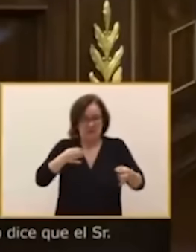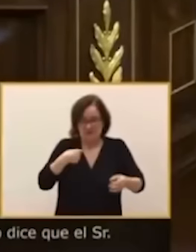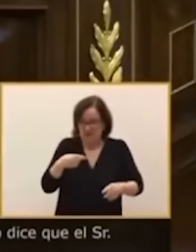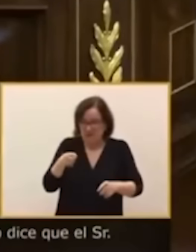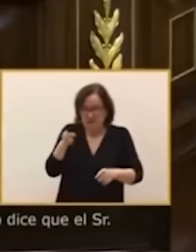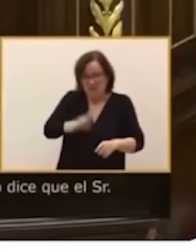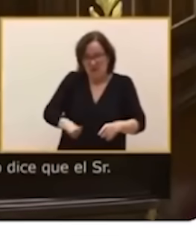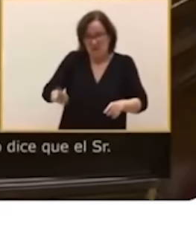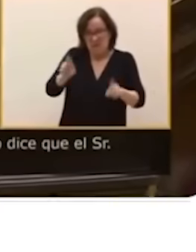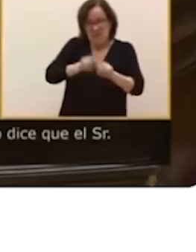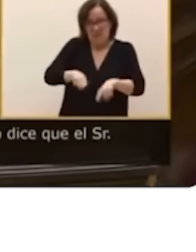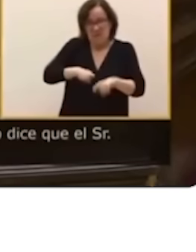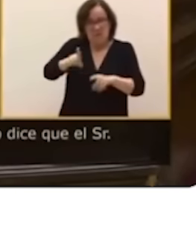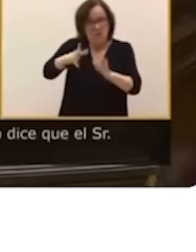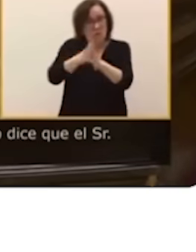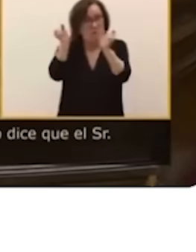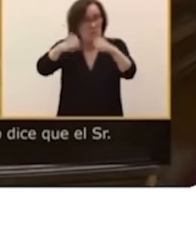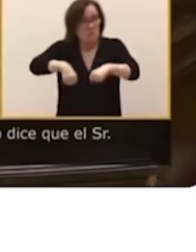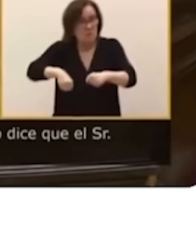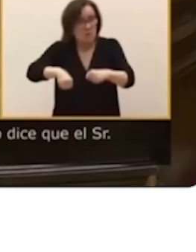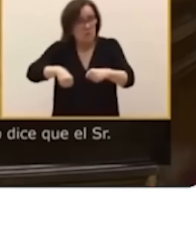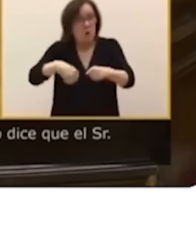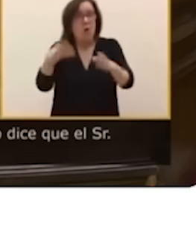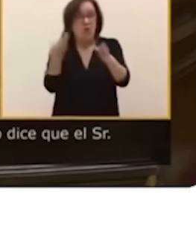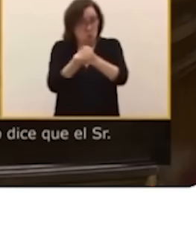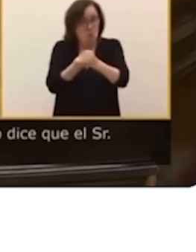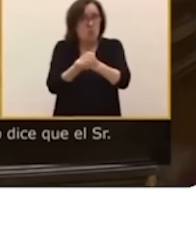mismo. Usted te hubiera pactado con Junts.